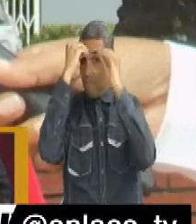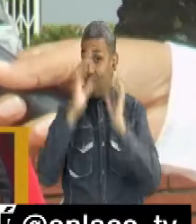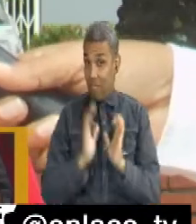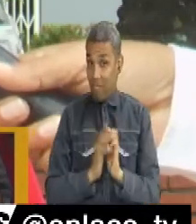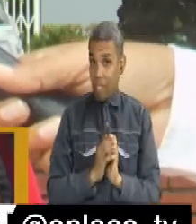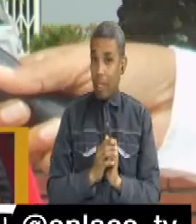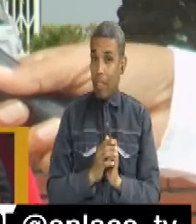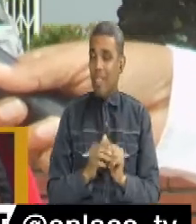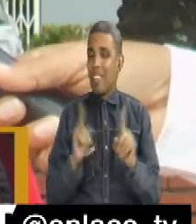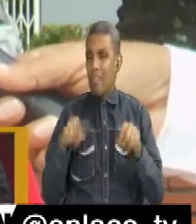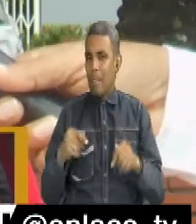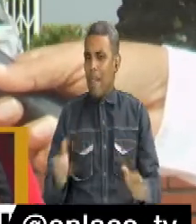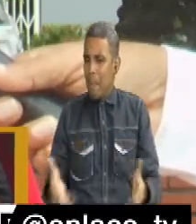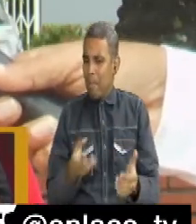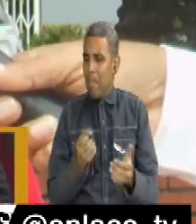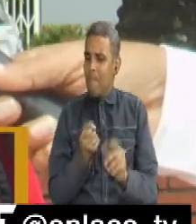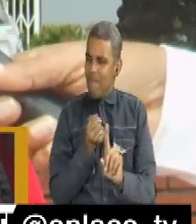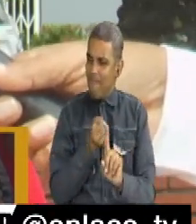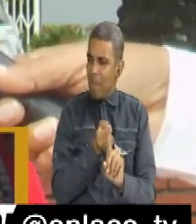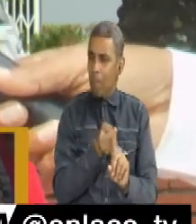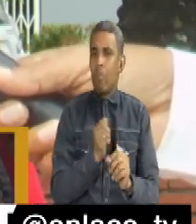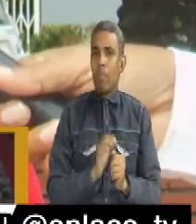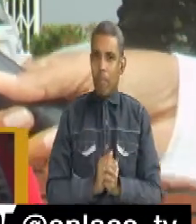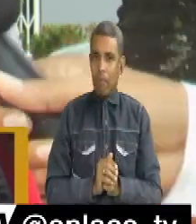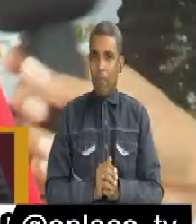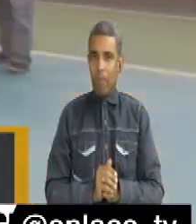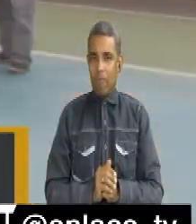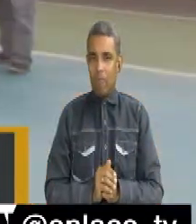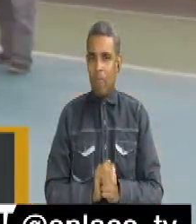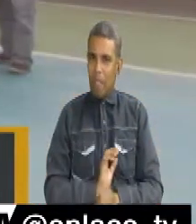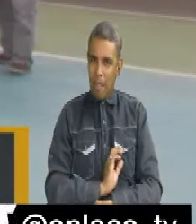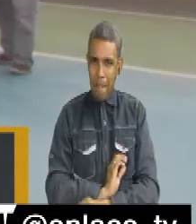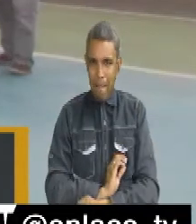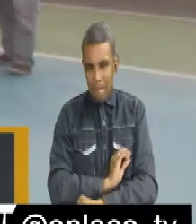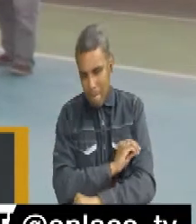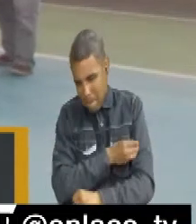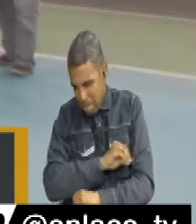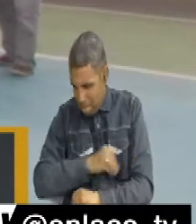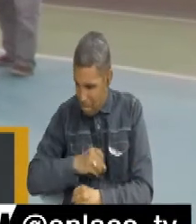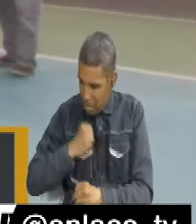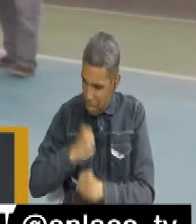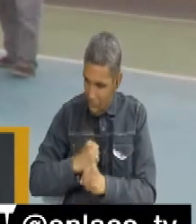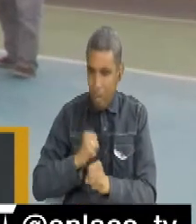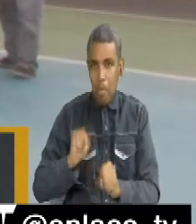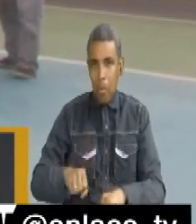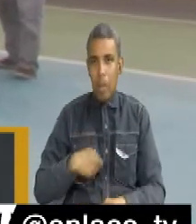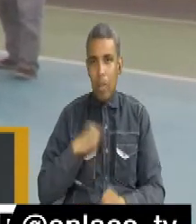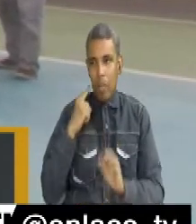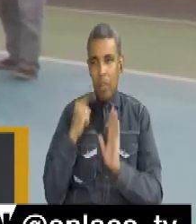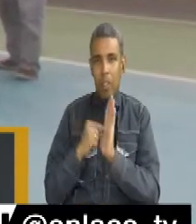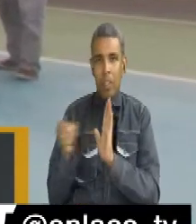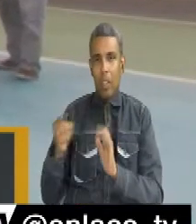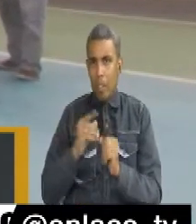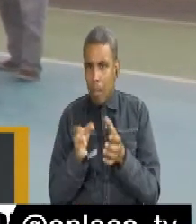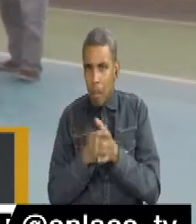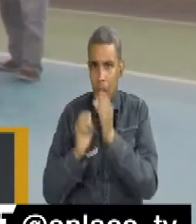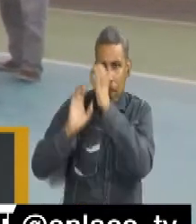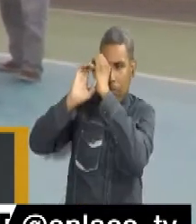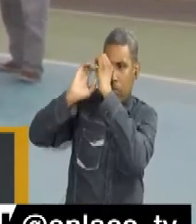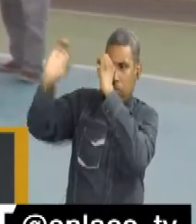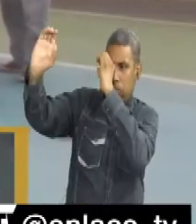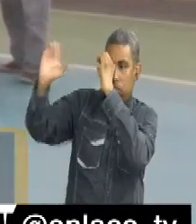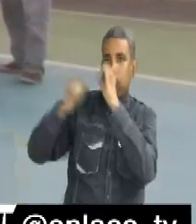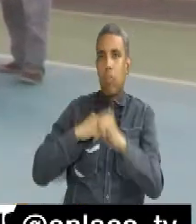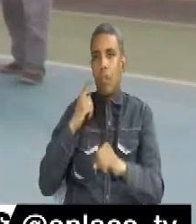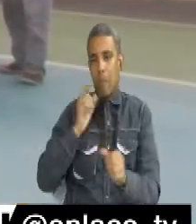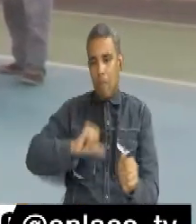que desafortunadamente eso es lo que no tenemos. Para esta actividad se ha dispuesto el planetario móvil Nicolás Copérnico. La programación se realizará en